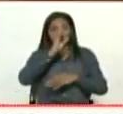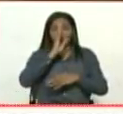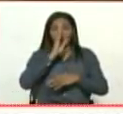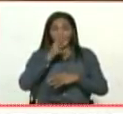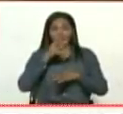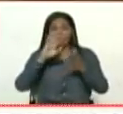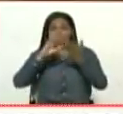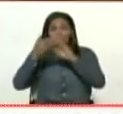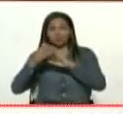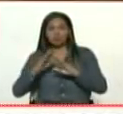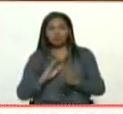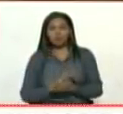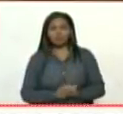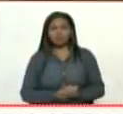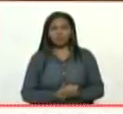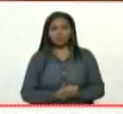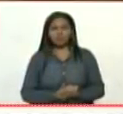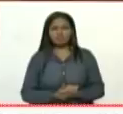las comunidades.